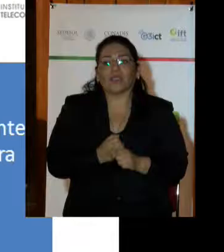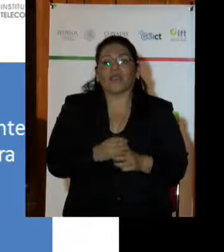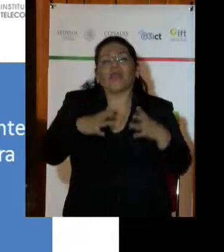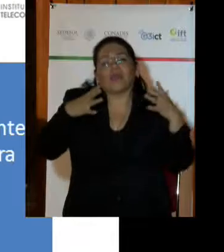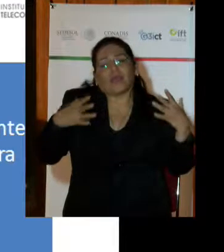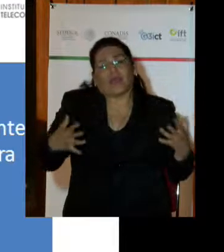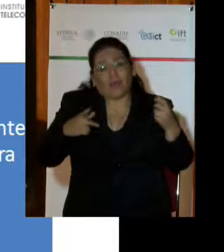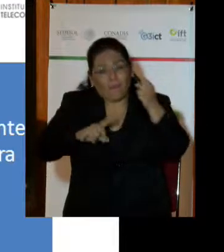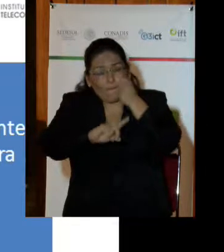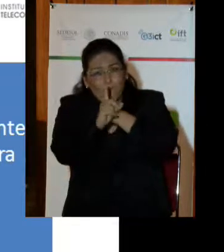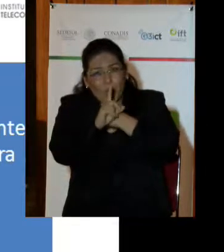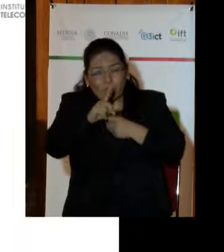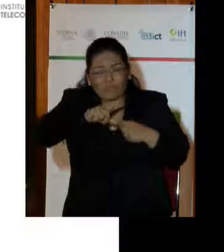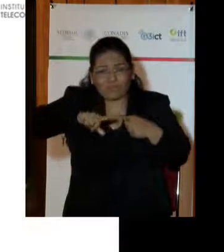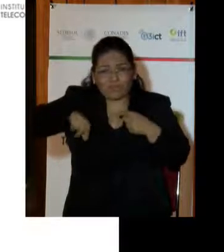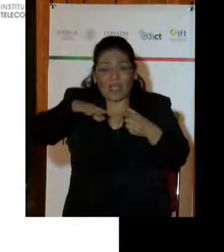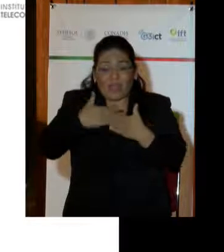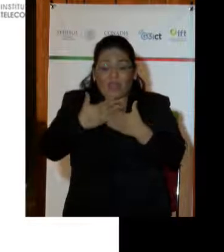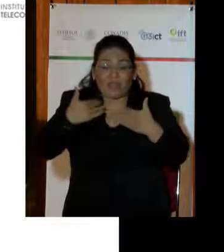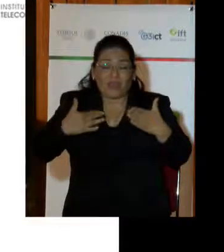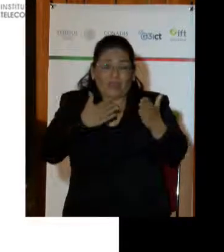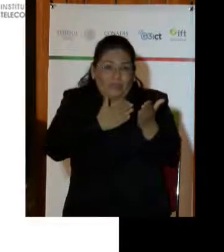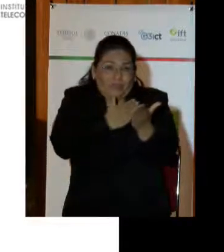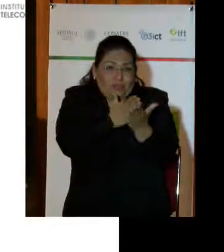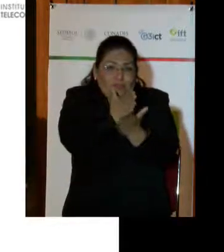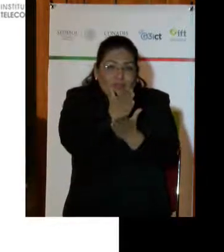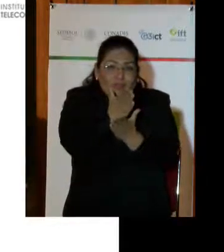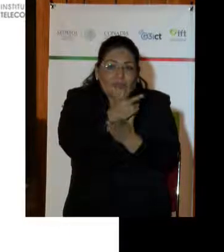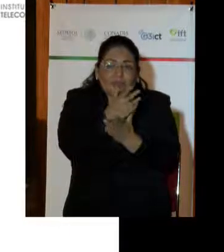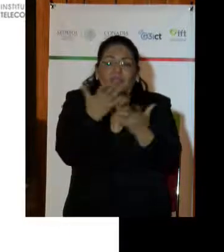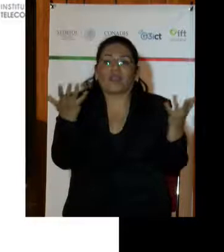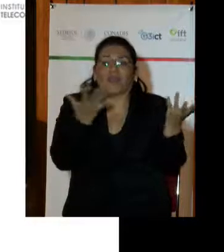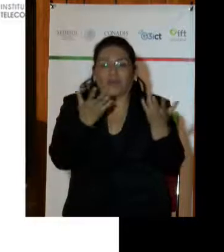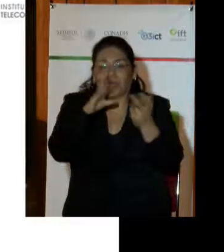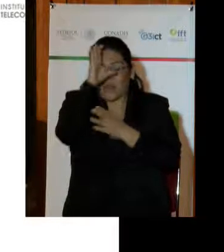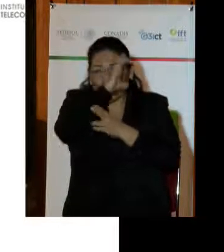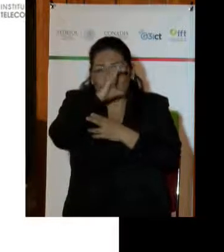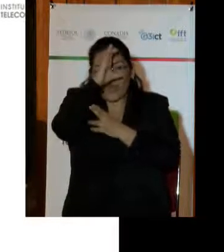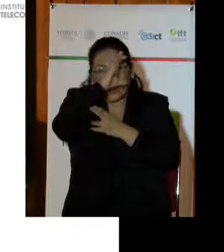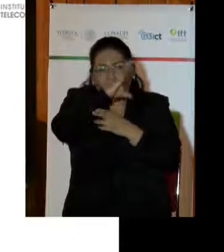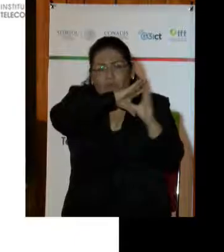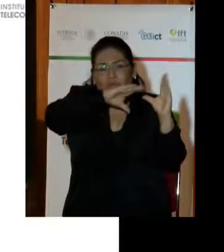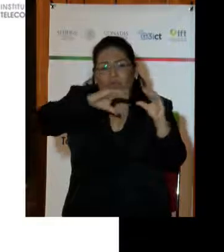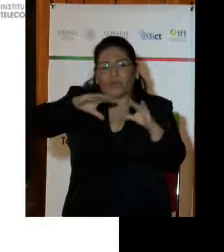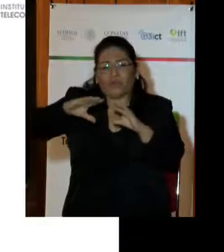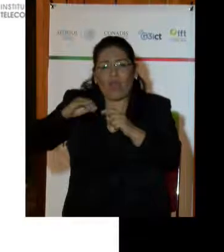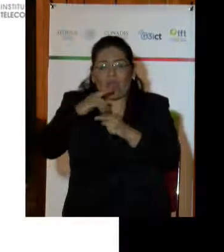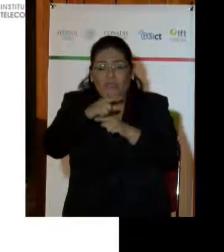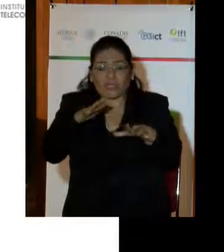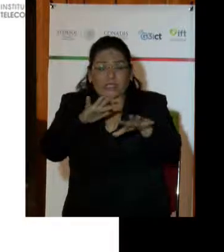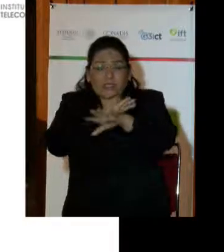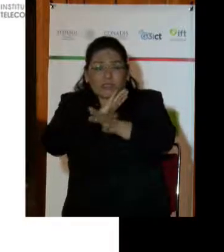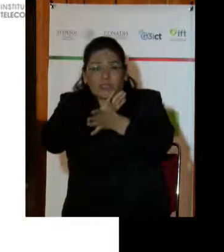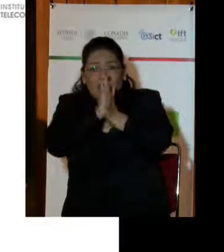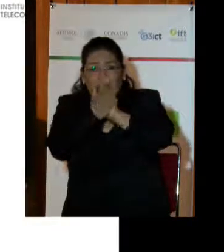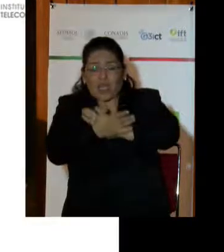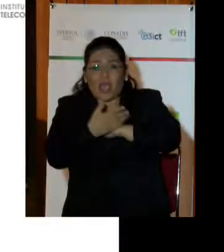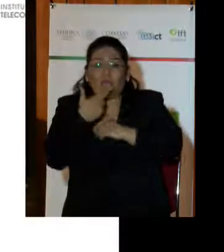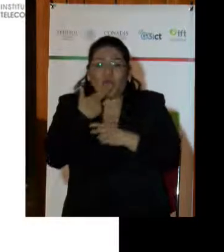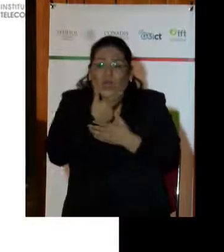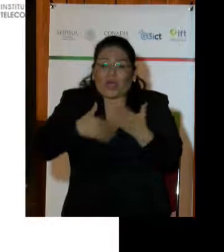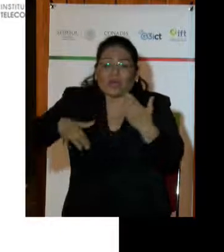yo, tras los lineamientos, es crear una cultura que vaya permeando no solo en estos servicios,